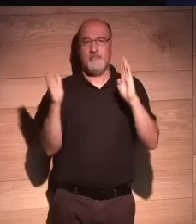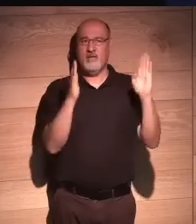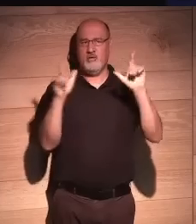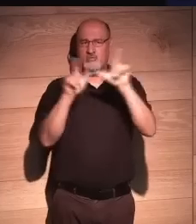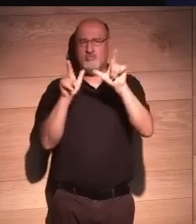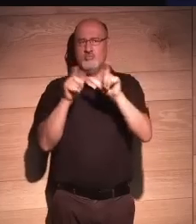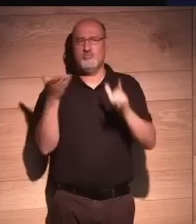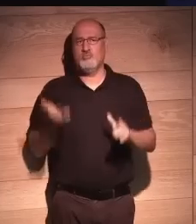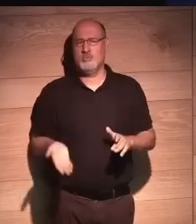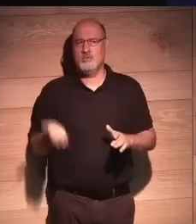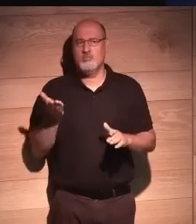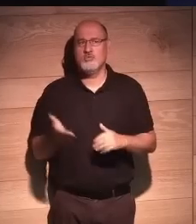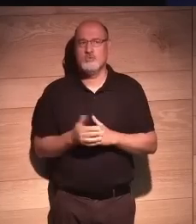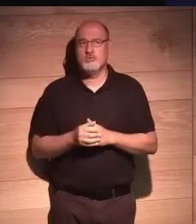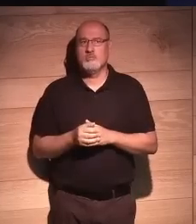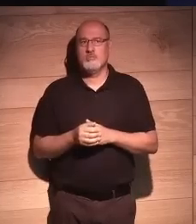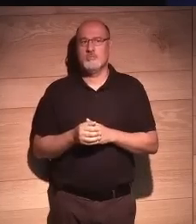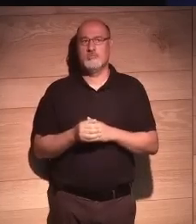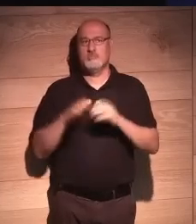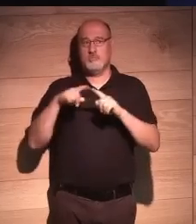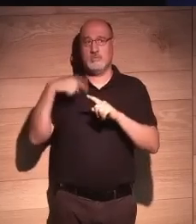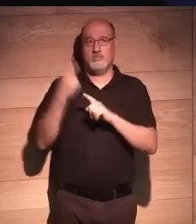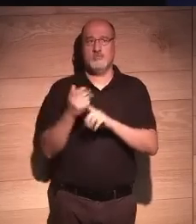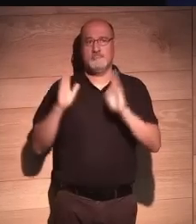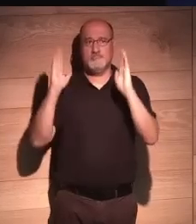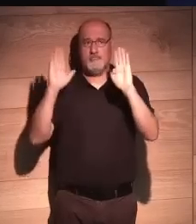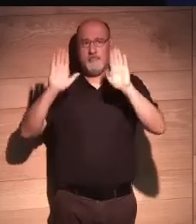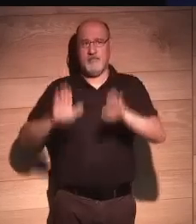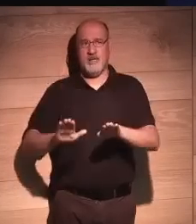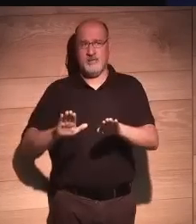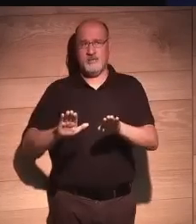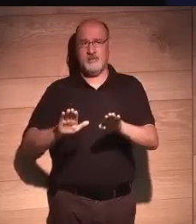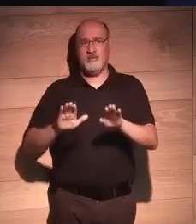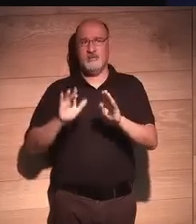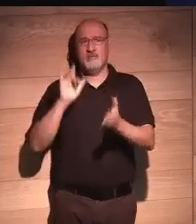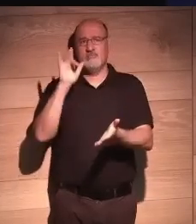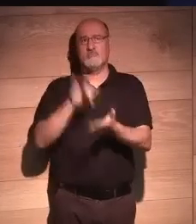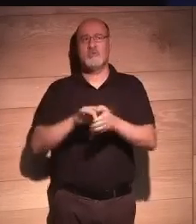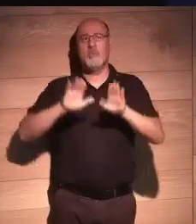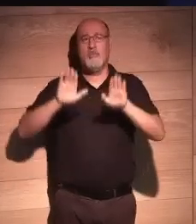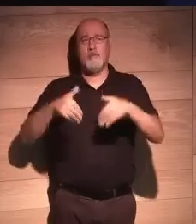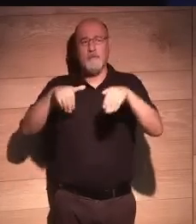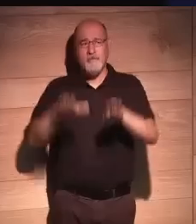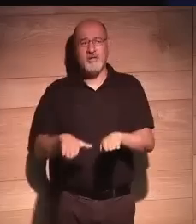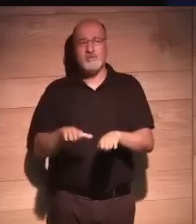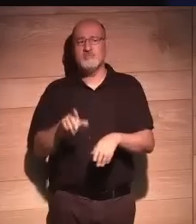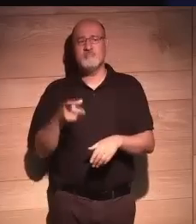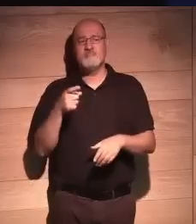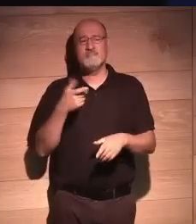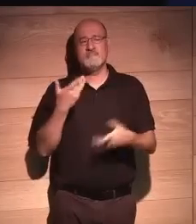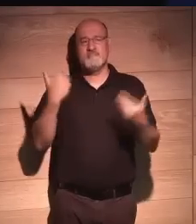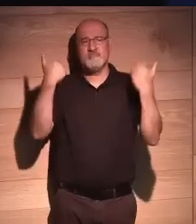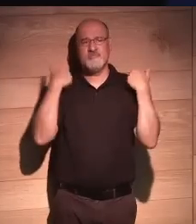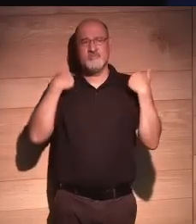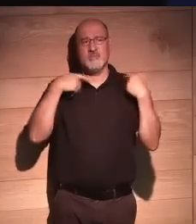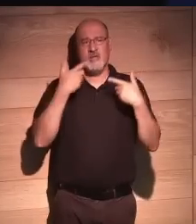muy importante, Sí, y muy luego activo, hubo un sí. parón. Entonces yo quiero saber ese parón cómo se lleva, es decir, en esto que estamos hablando de esa tele de